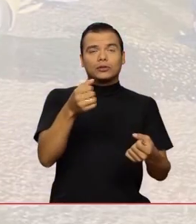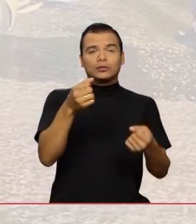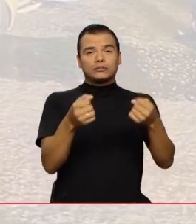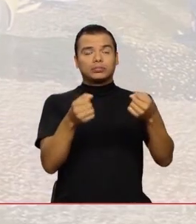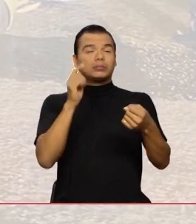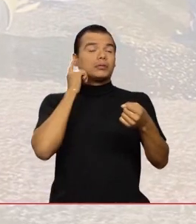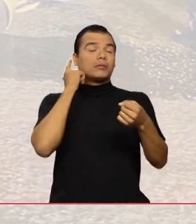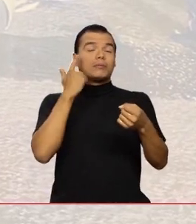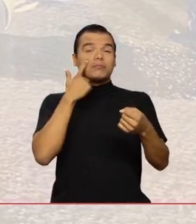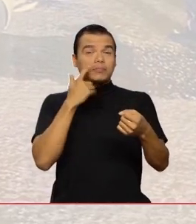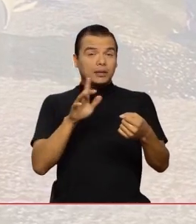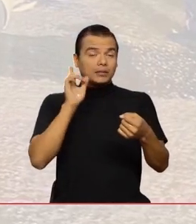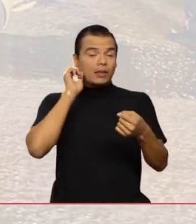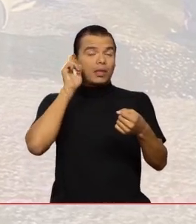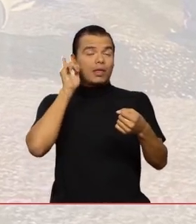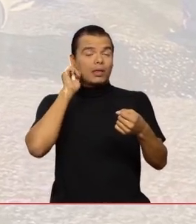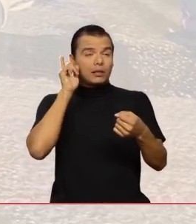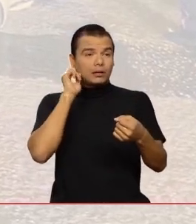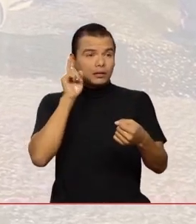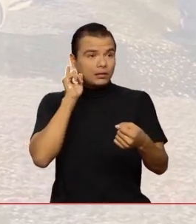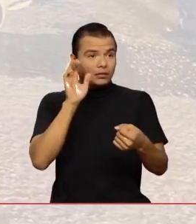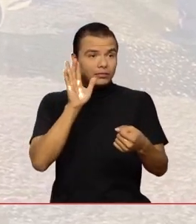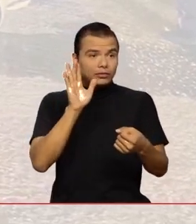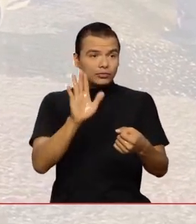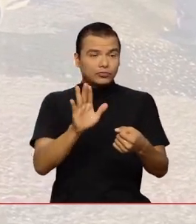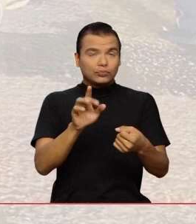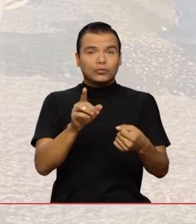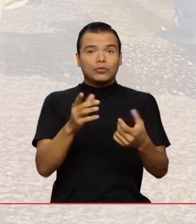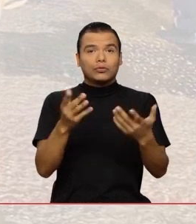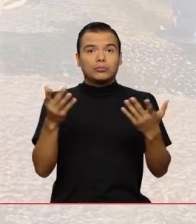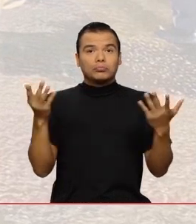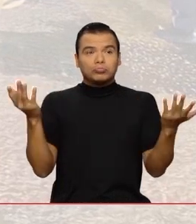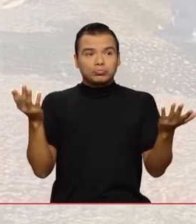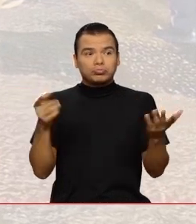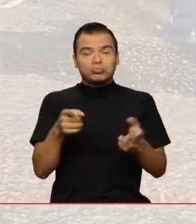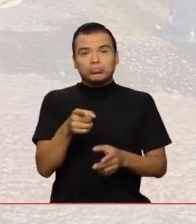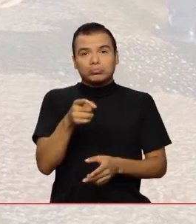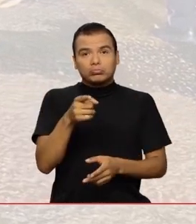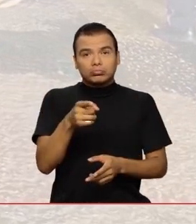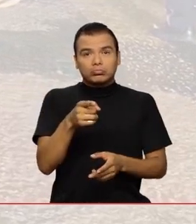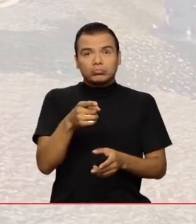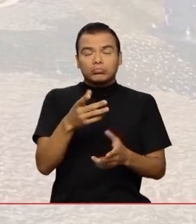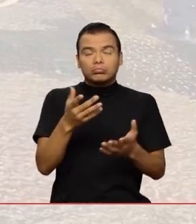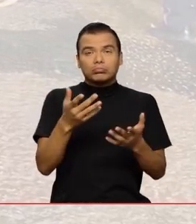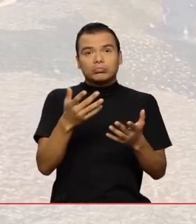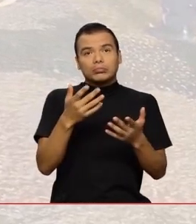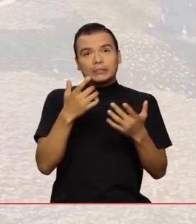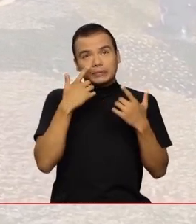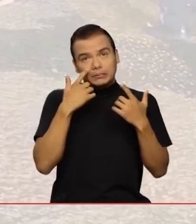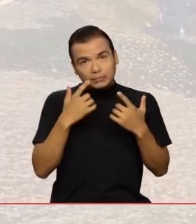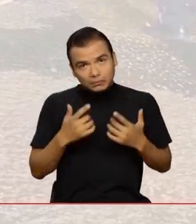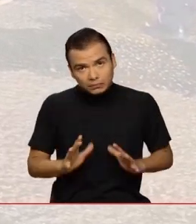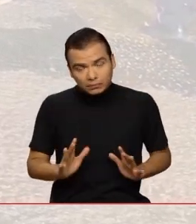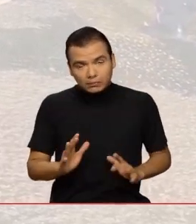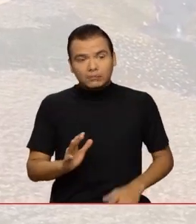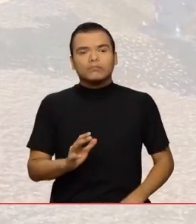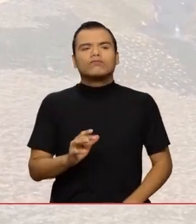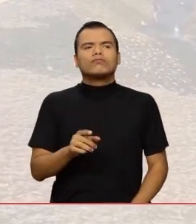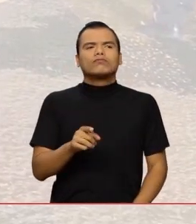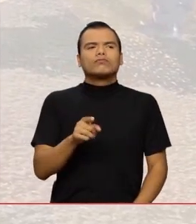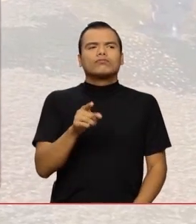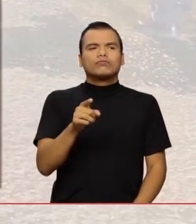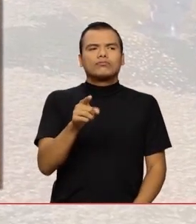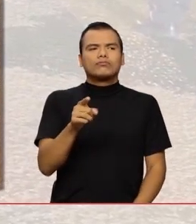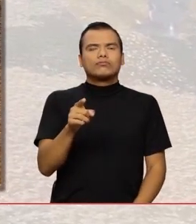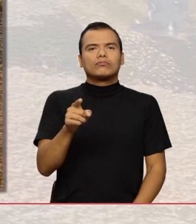aparente estado de embriaguez no se le identifica a las autoridades de tránsito y Aparentemente también según la información externa es de